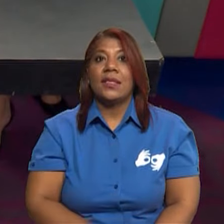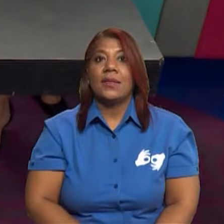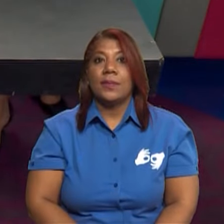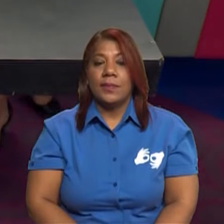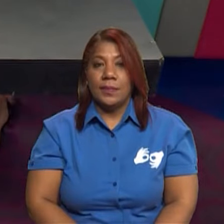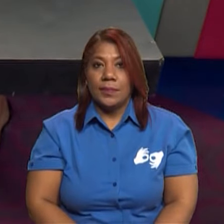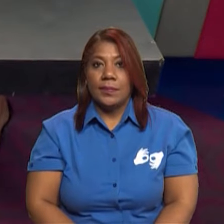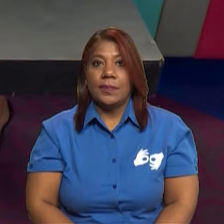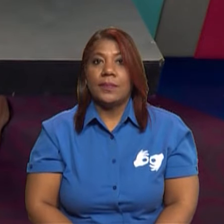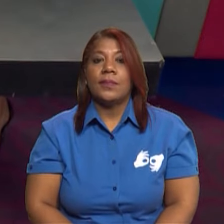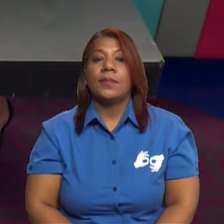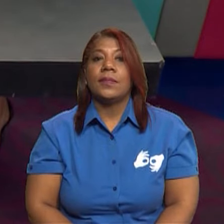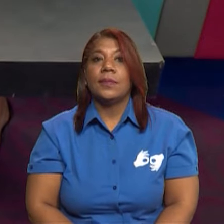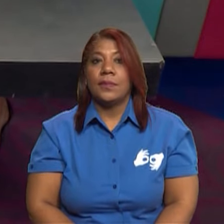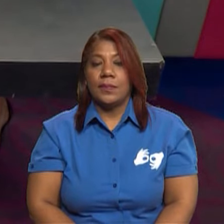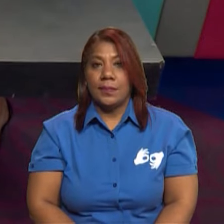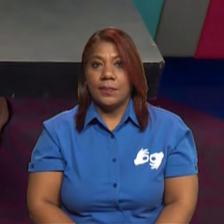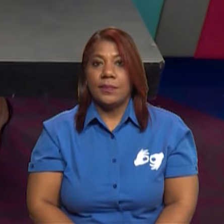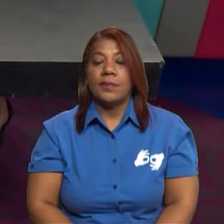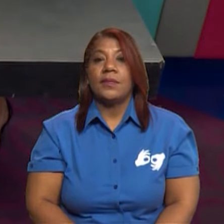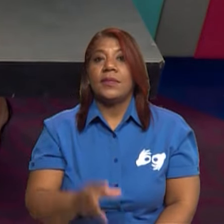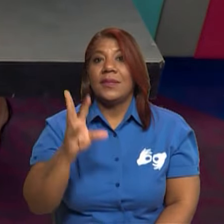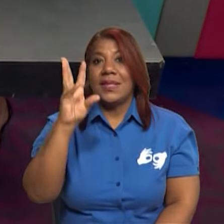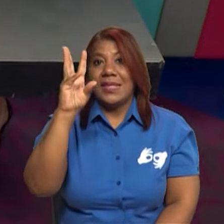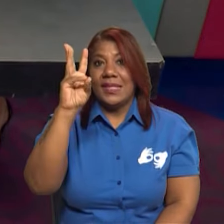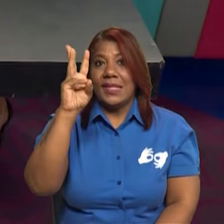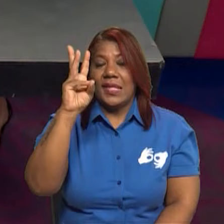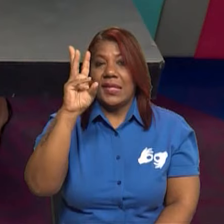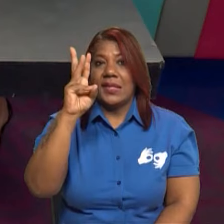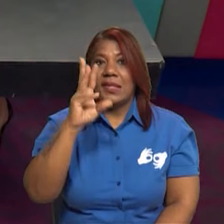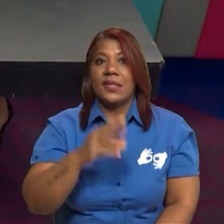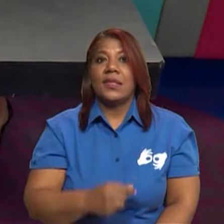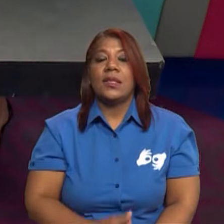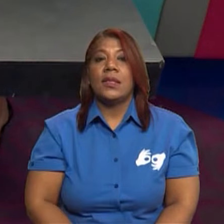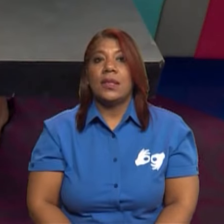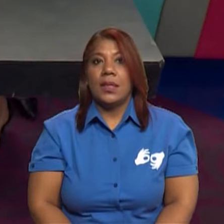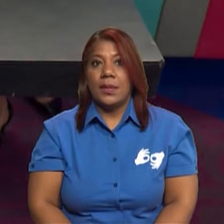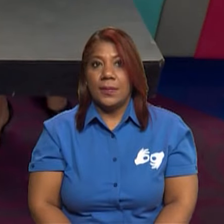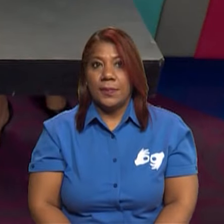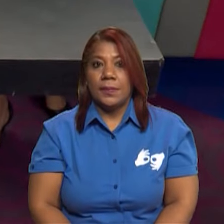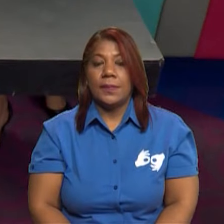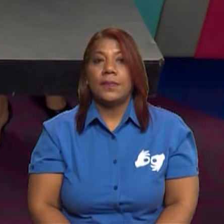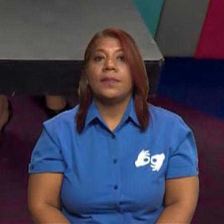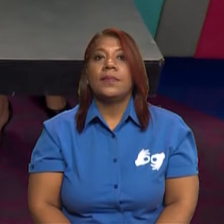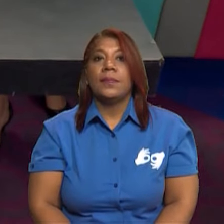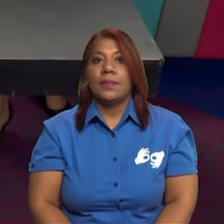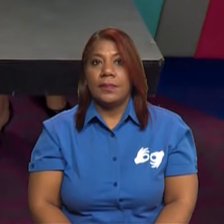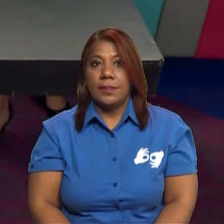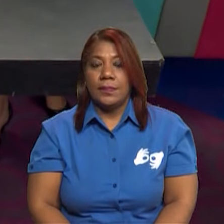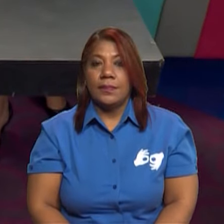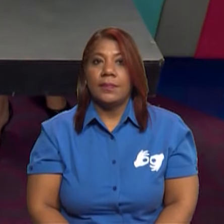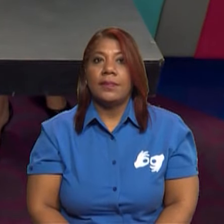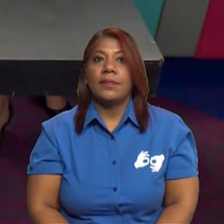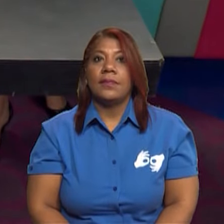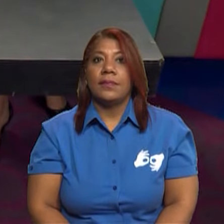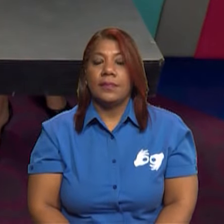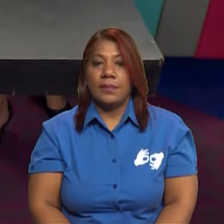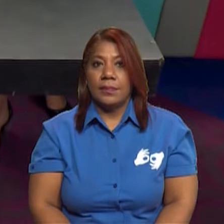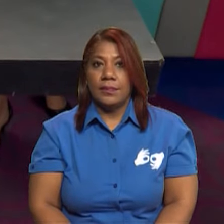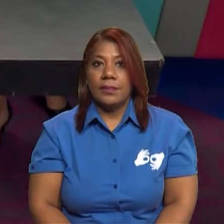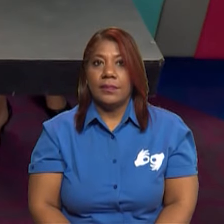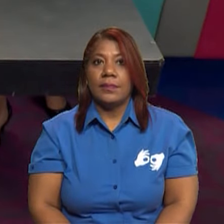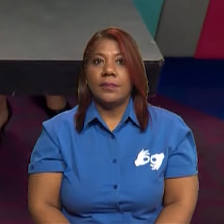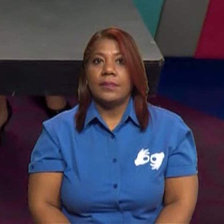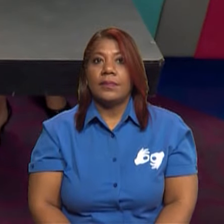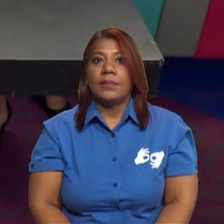serían? En el número 60, ¿cuál es la decena, maestra Ninoshka? Es el número 6. 6, muy bien. Vamos a sacar 6 tapitas. Y en